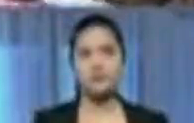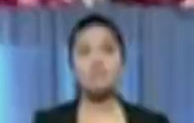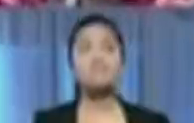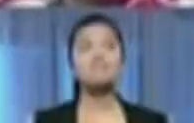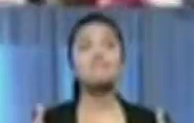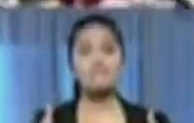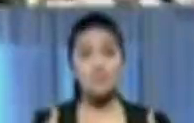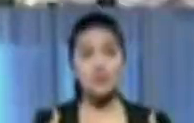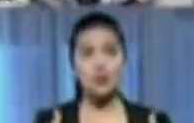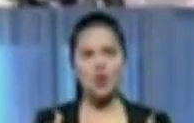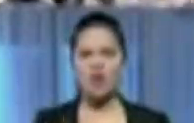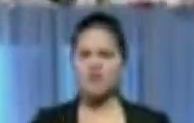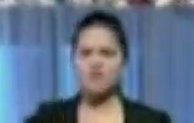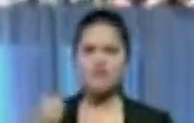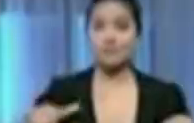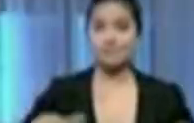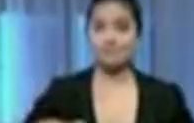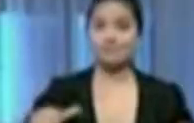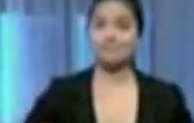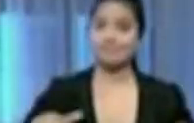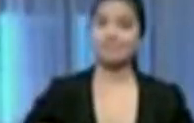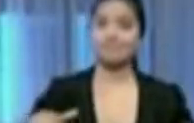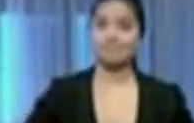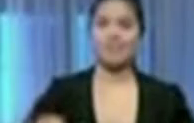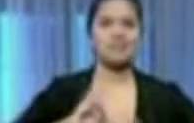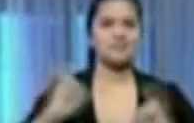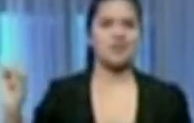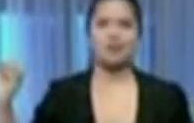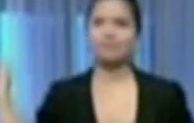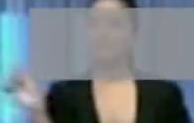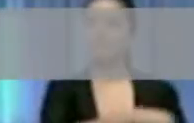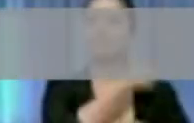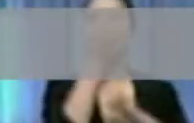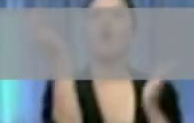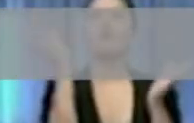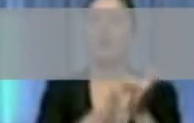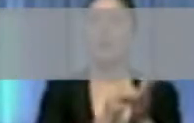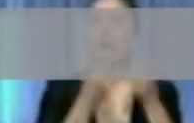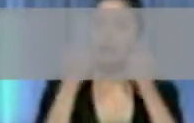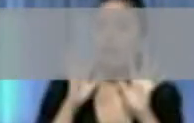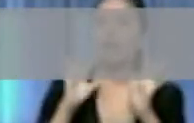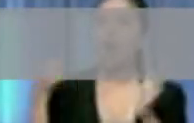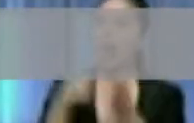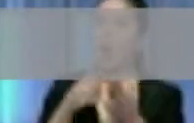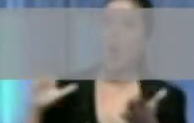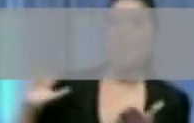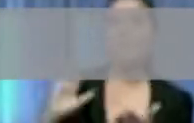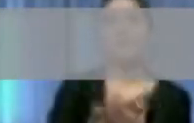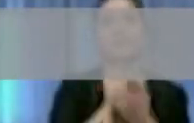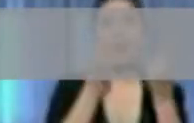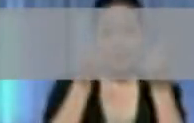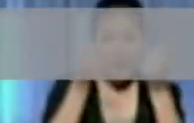golpista mediante la generación de violencia hemos Derrotado una intenton golpista que